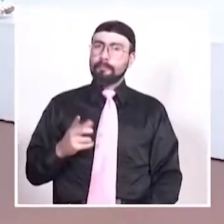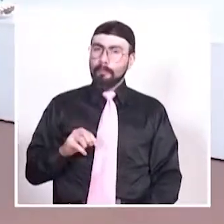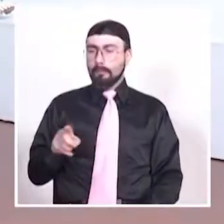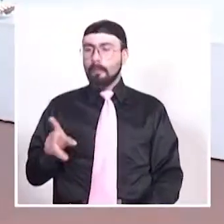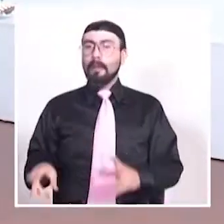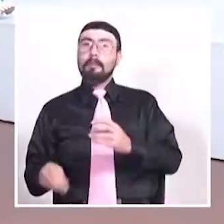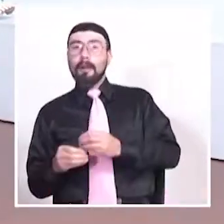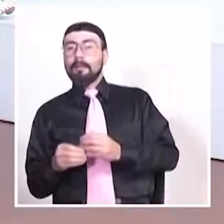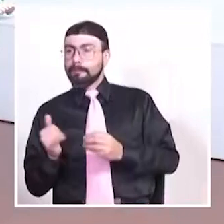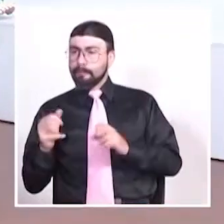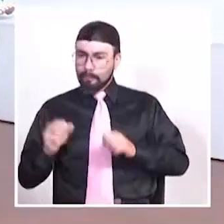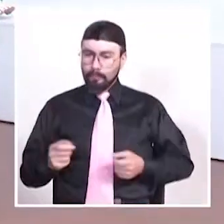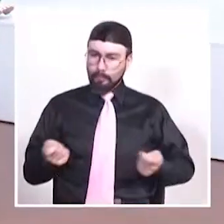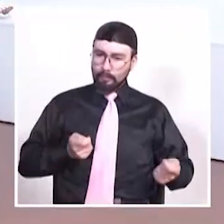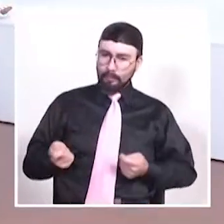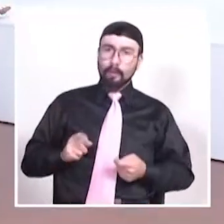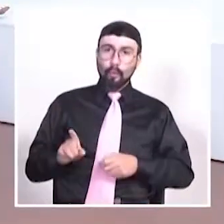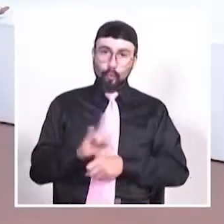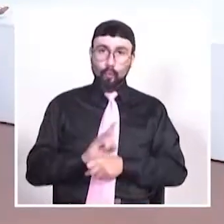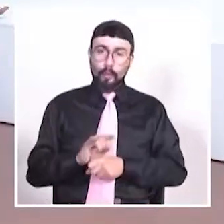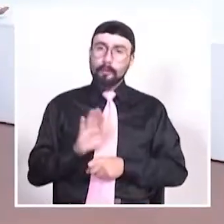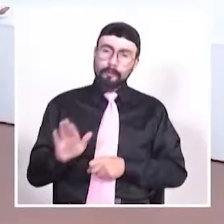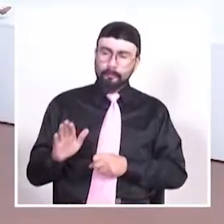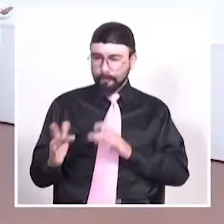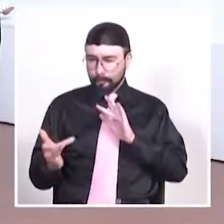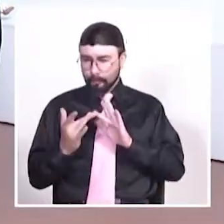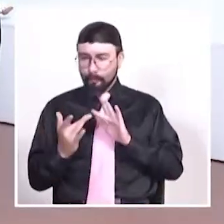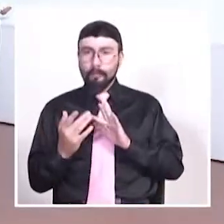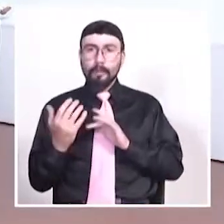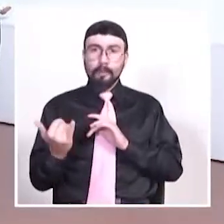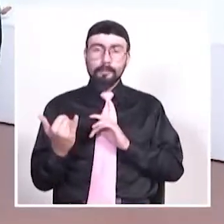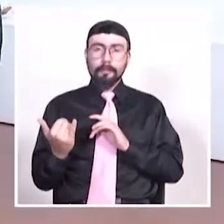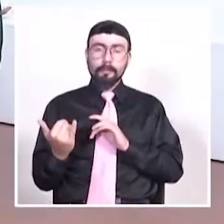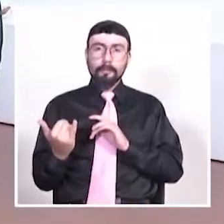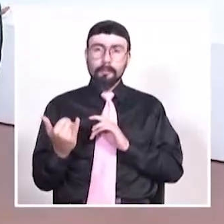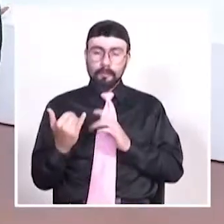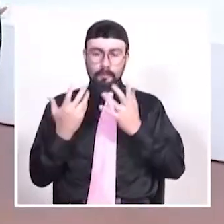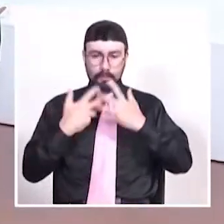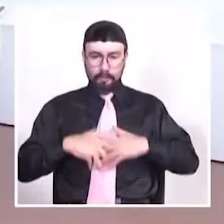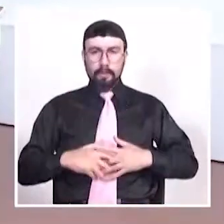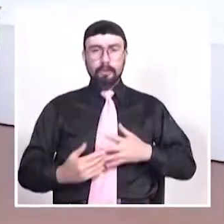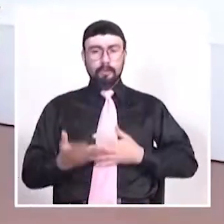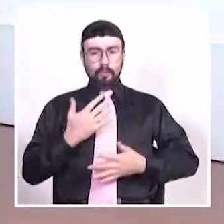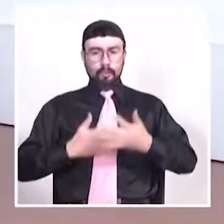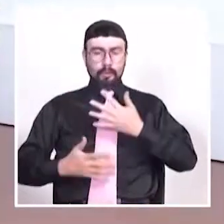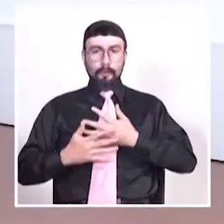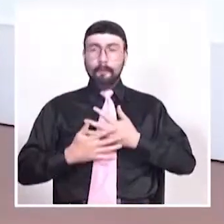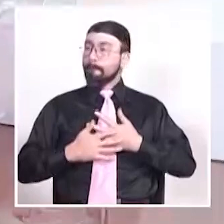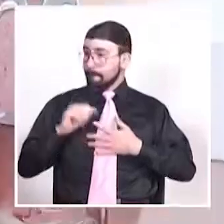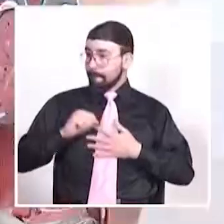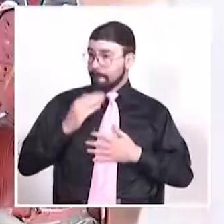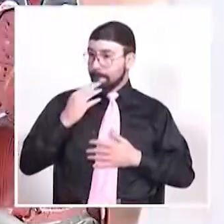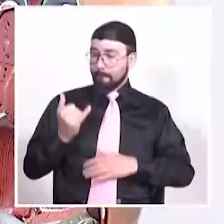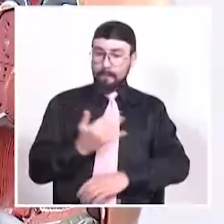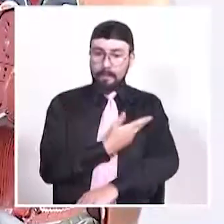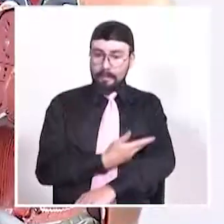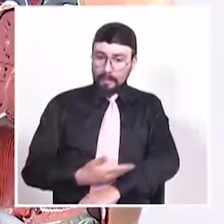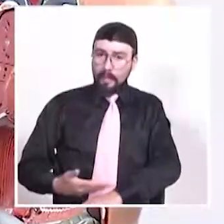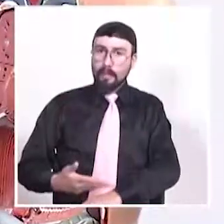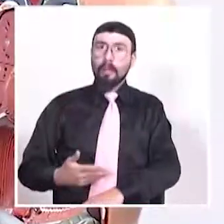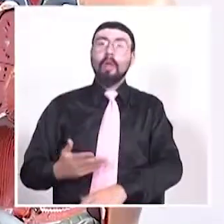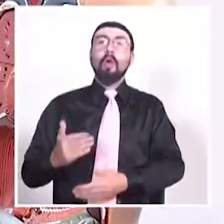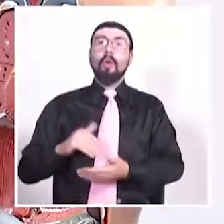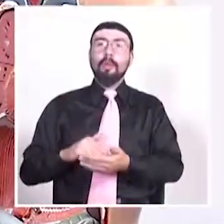de acceso que uno puede utilizar para llegar a el sistema circulatorio. Sí, porque la sangre luego